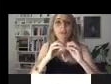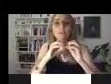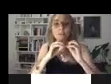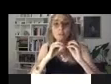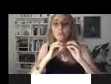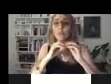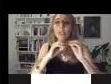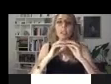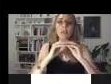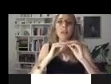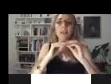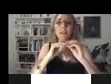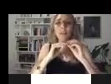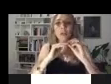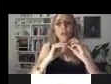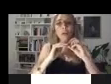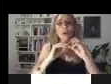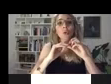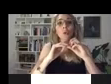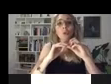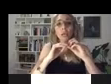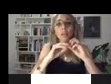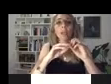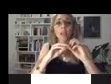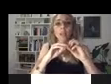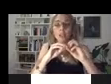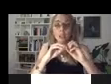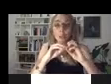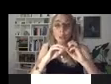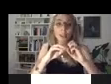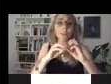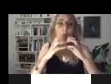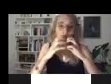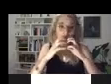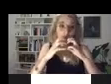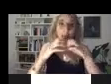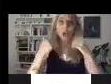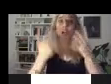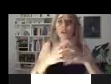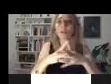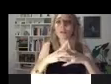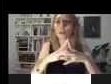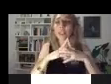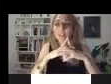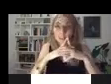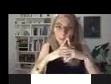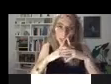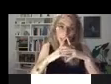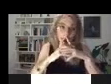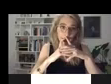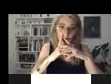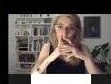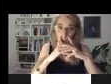esta foto del matrimonio Durán Ruel con Monet